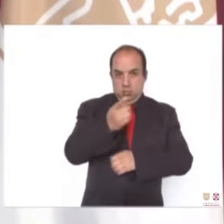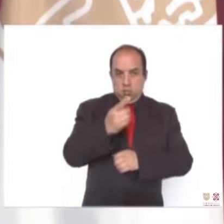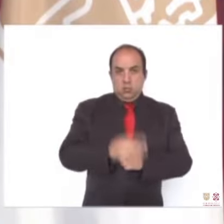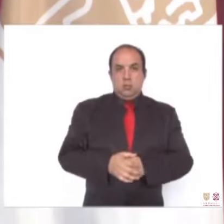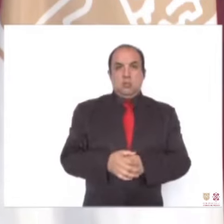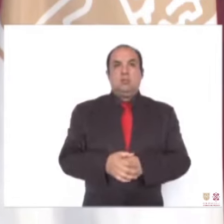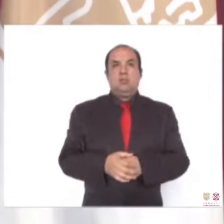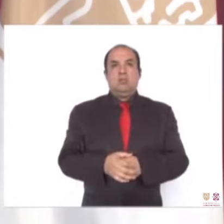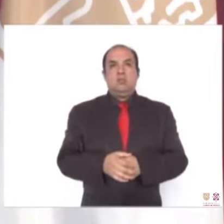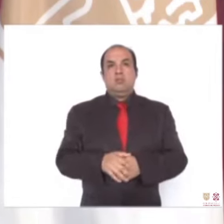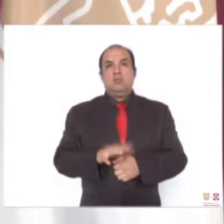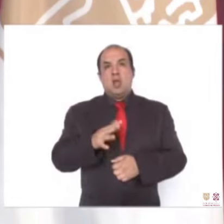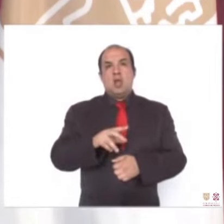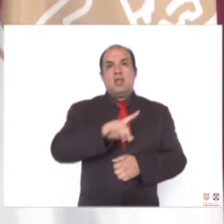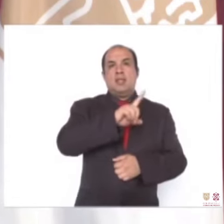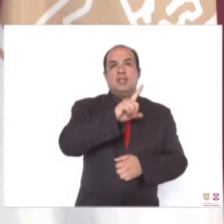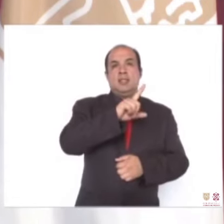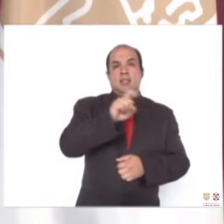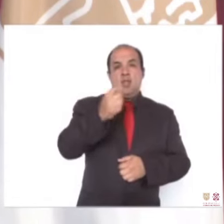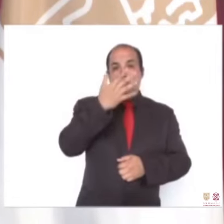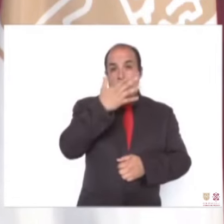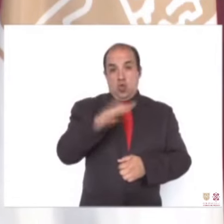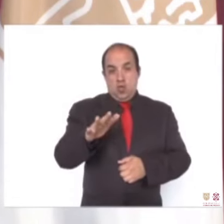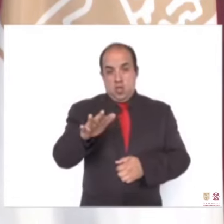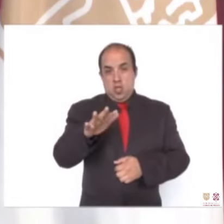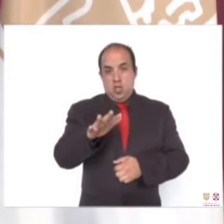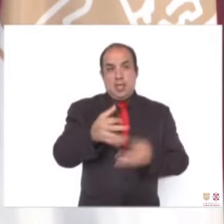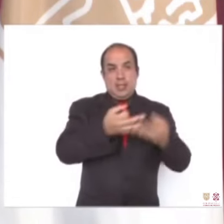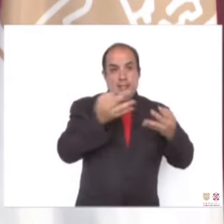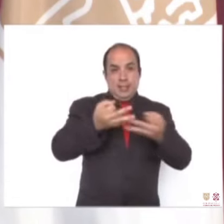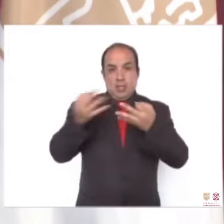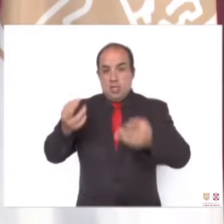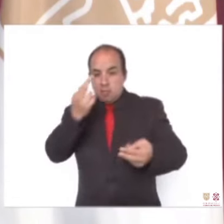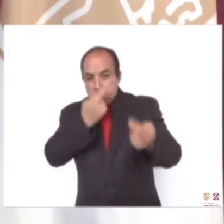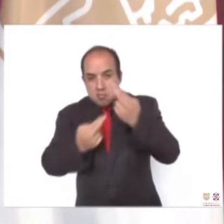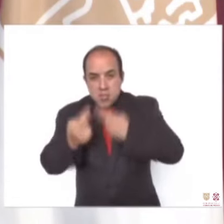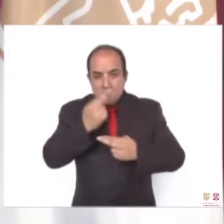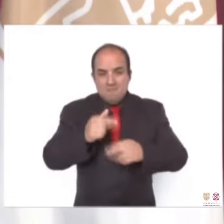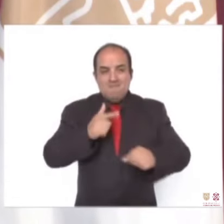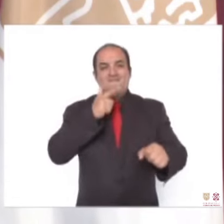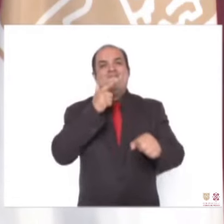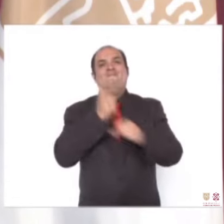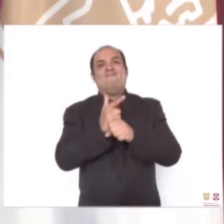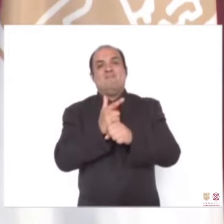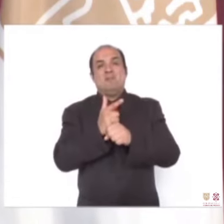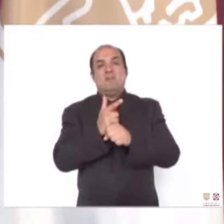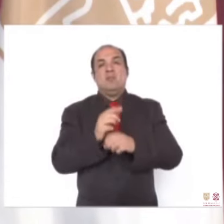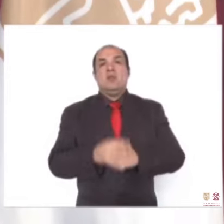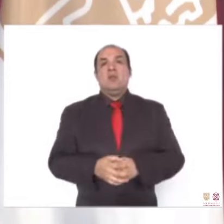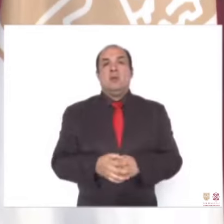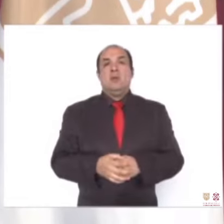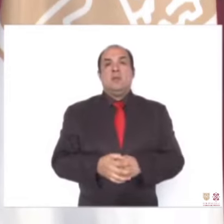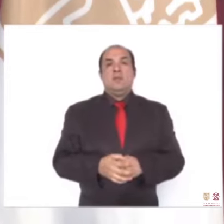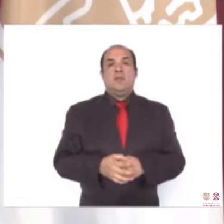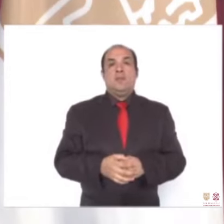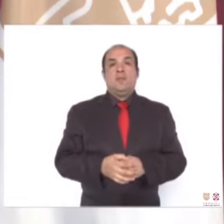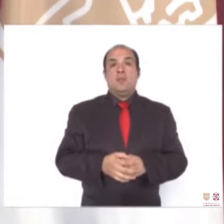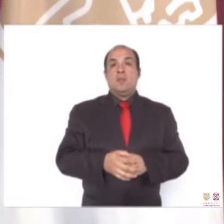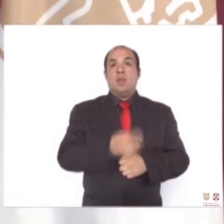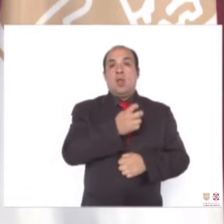alrededor de 110 eh predios se encontró que por sus